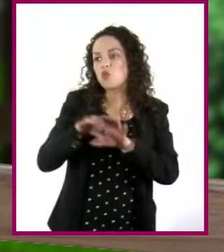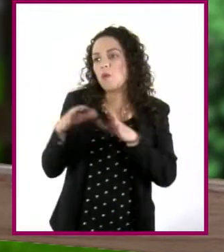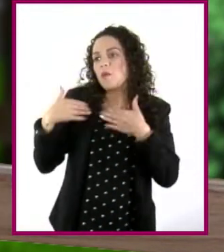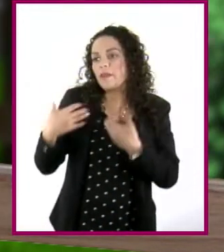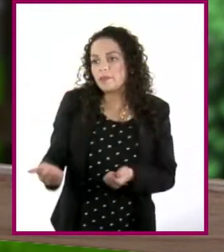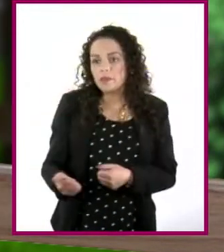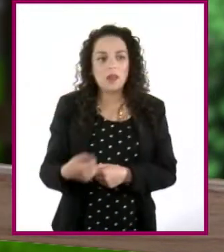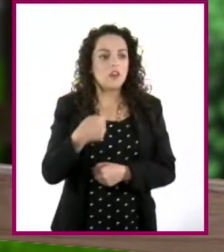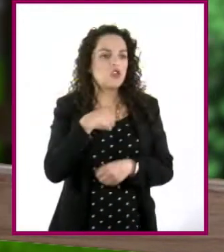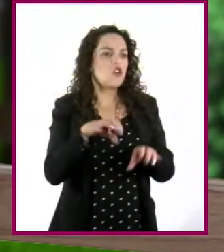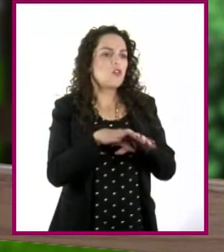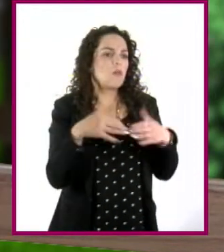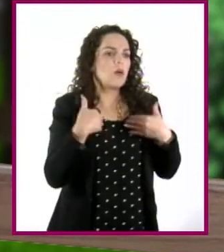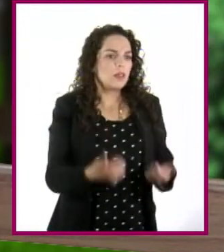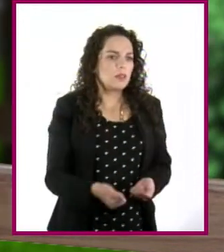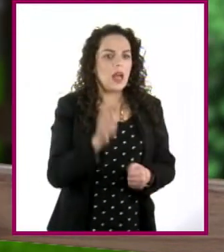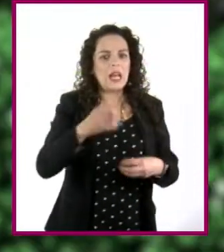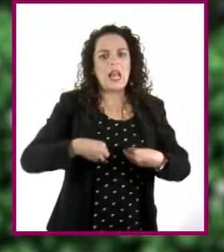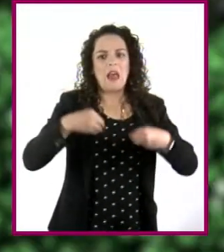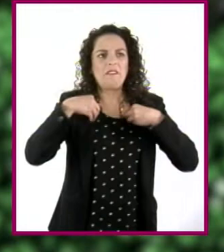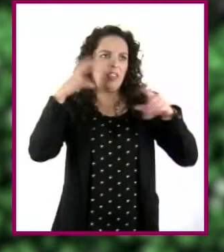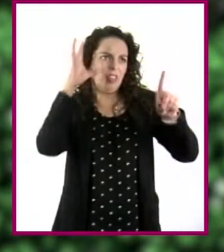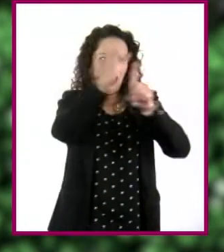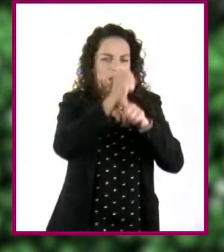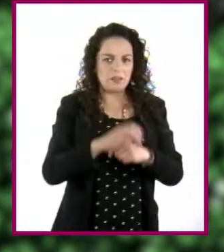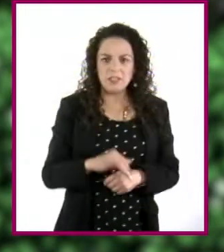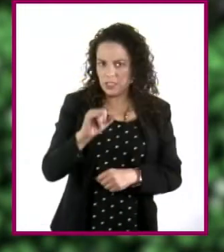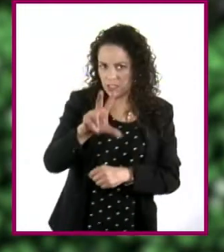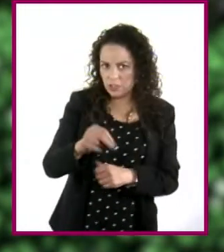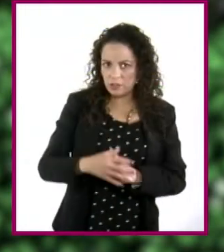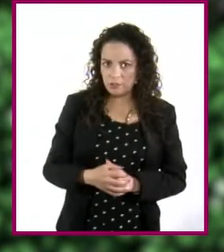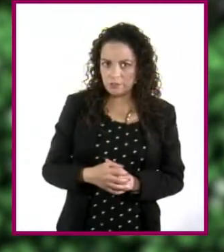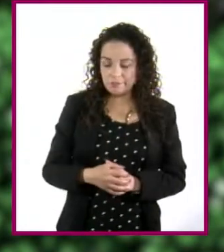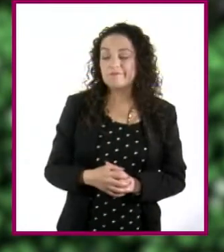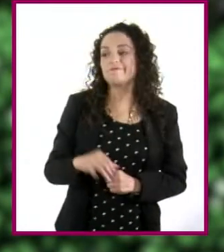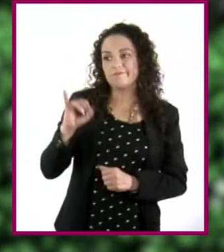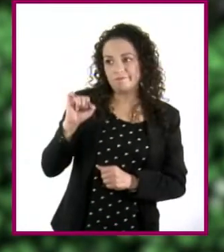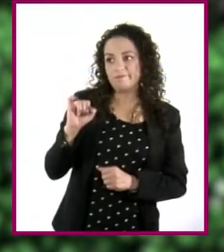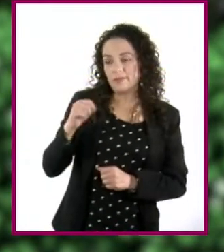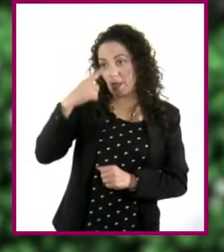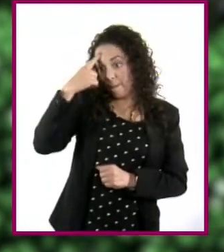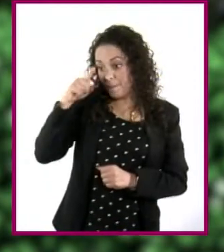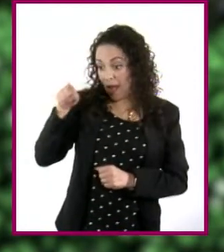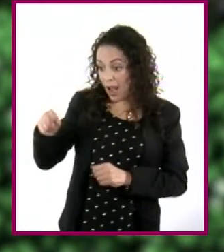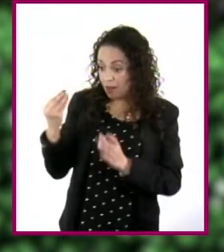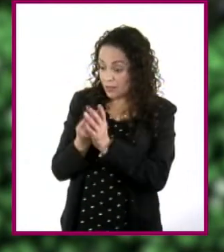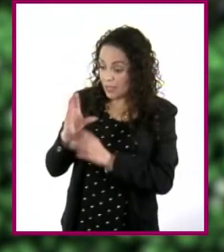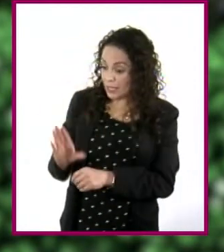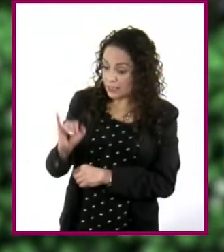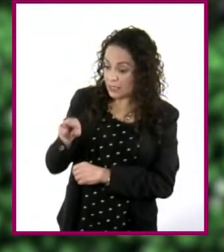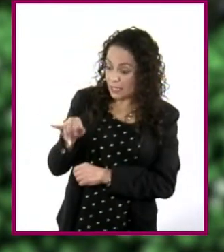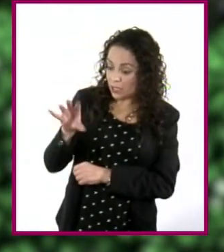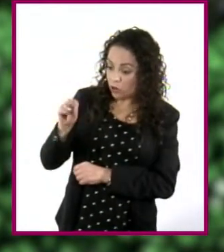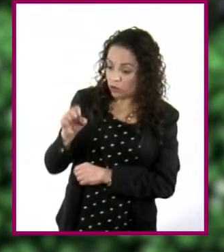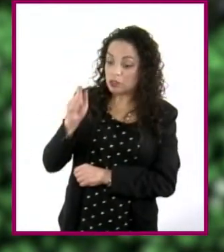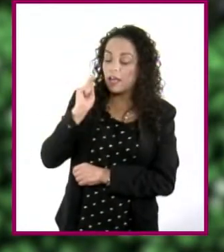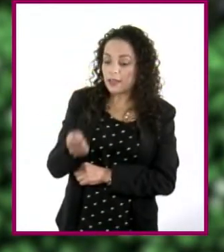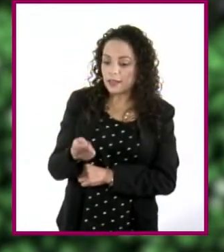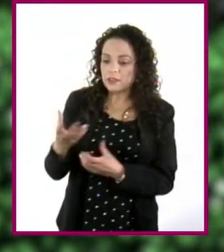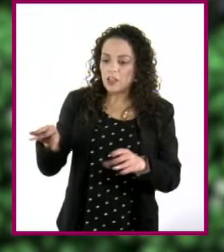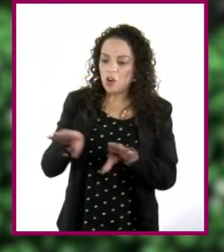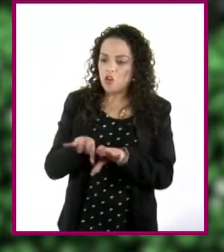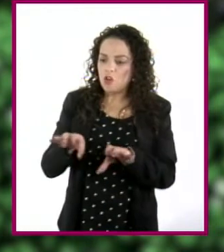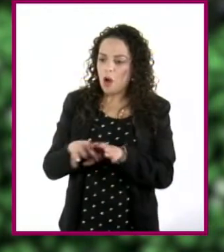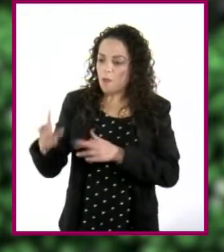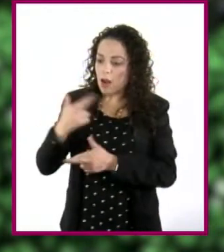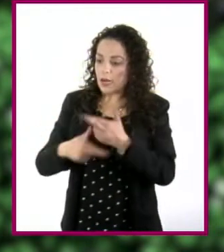el objetivo de la vida, ¿no crees? Claro, para los cínicos, el objetivo de la vida era volver a un estado lo